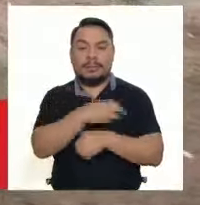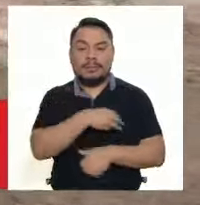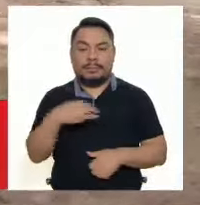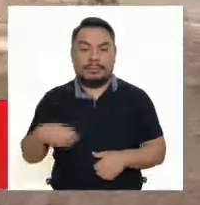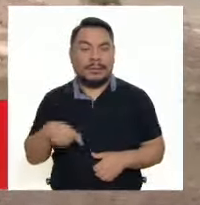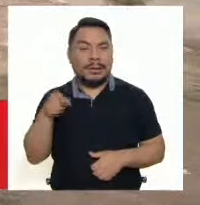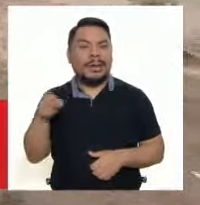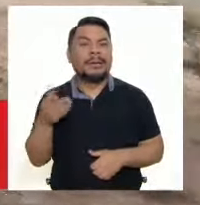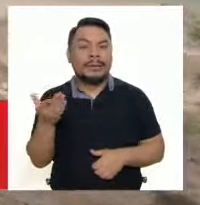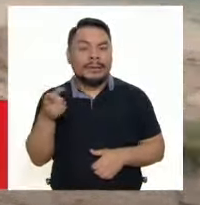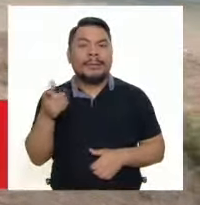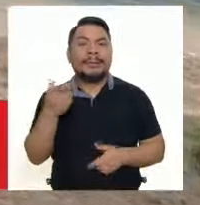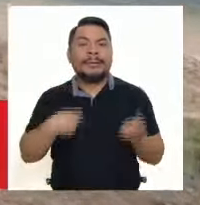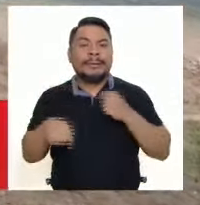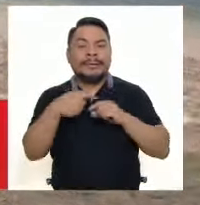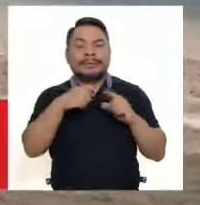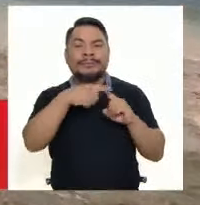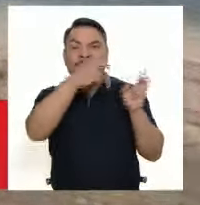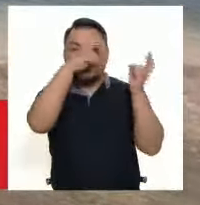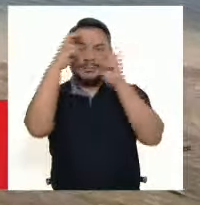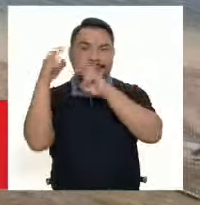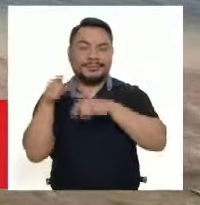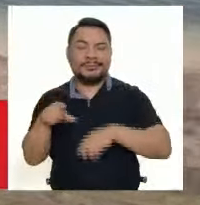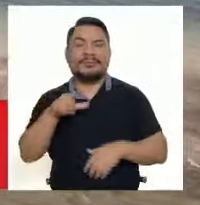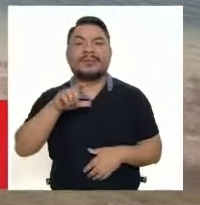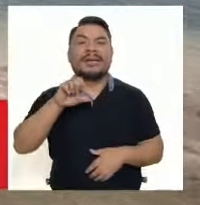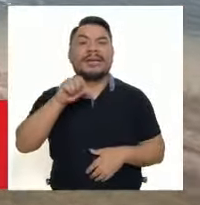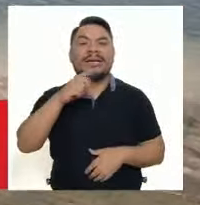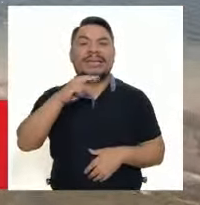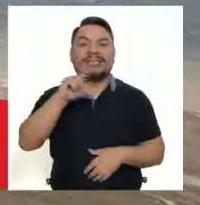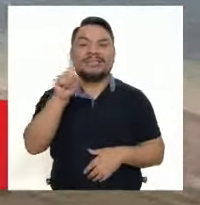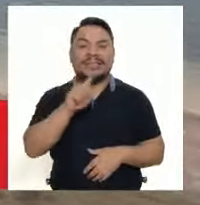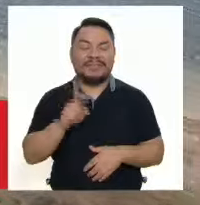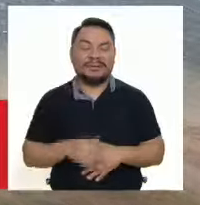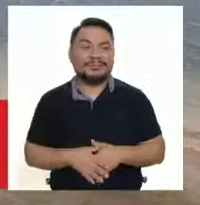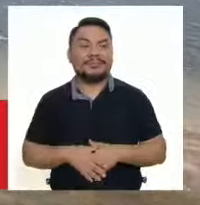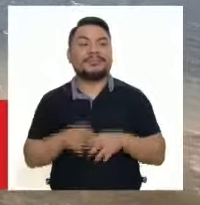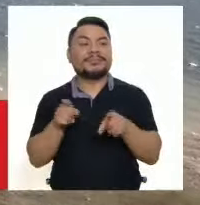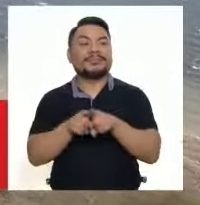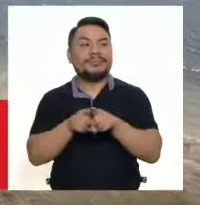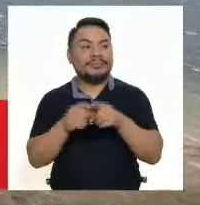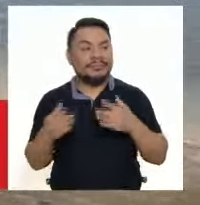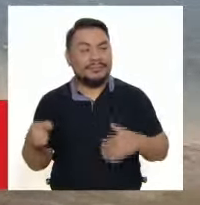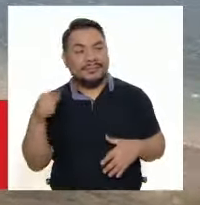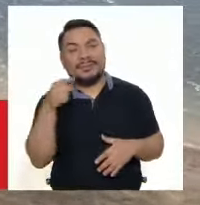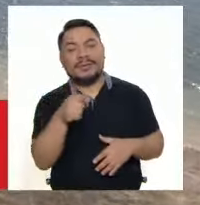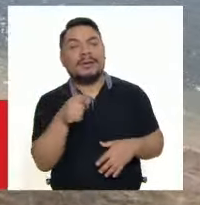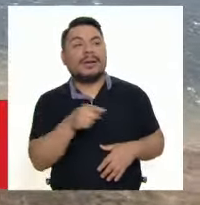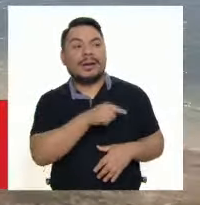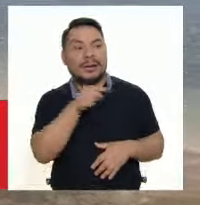ministra de Comercio Exterior y Turismo, Elizabeth Galdo, y también del